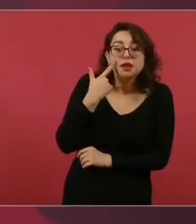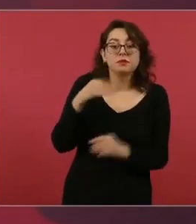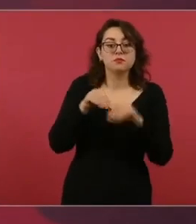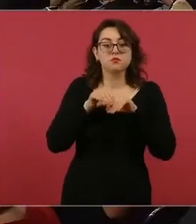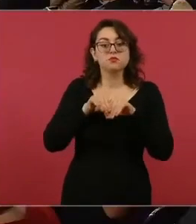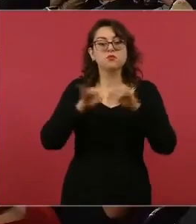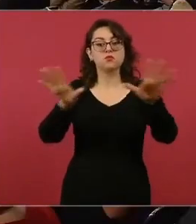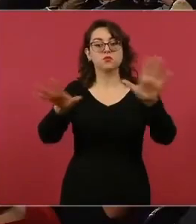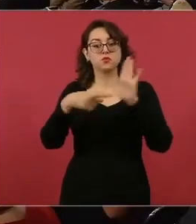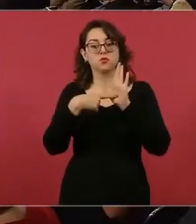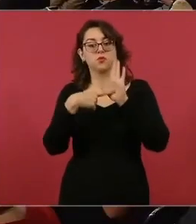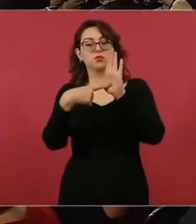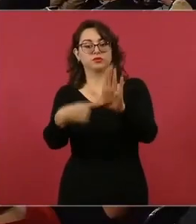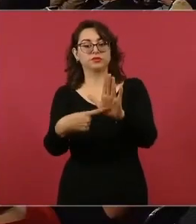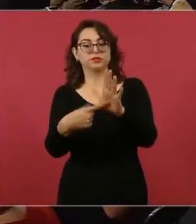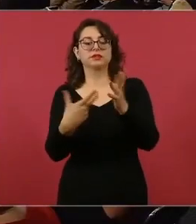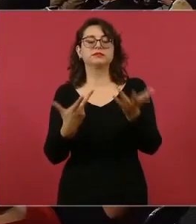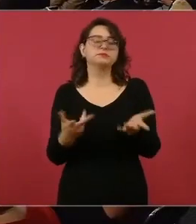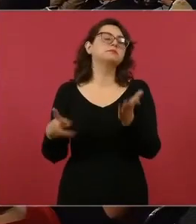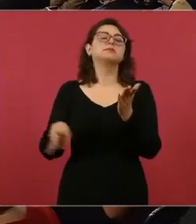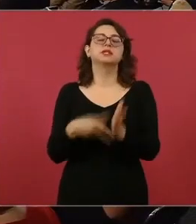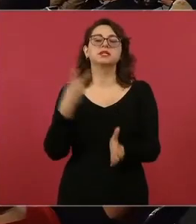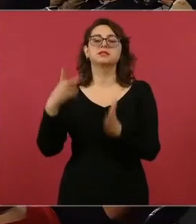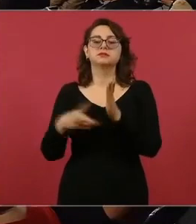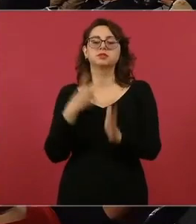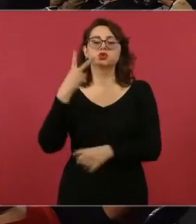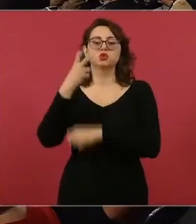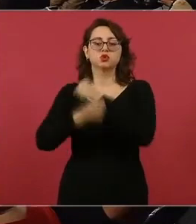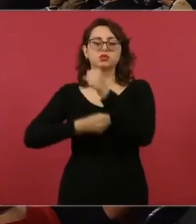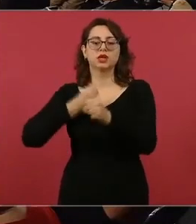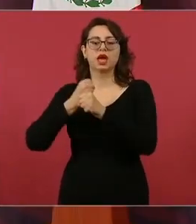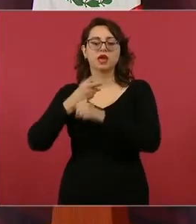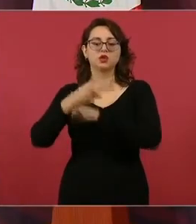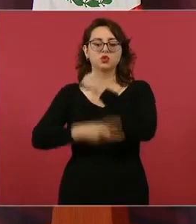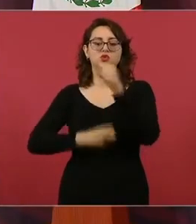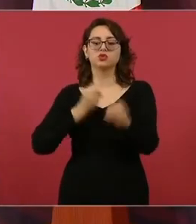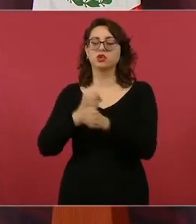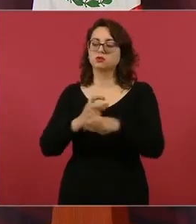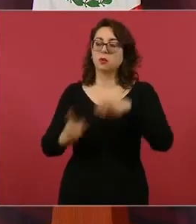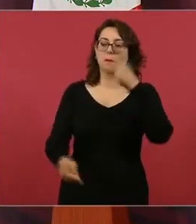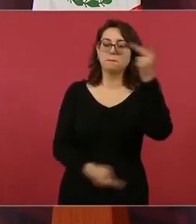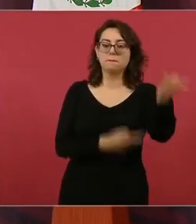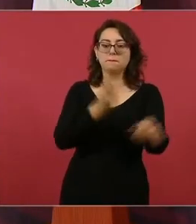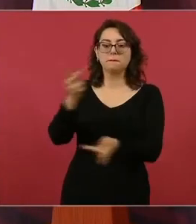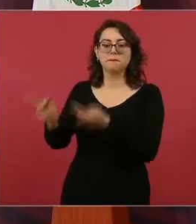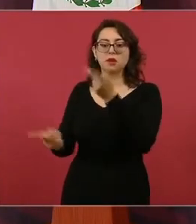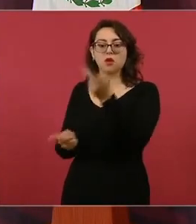de la encuesta que hace cada 2 años sobre ingreso-gasto.